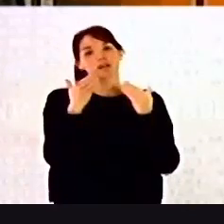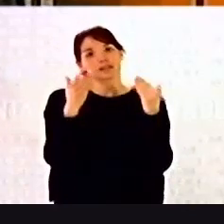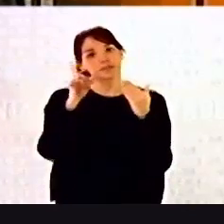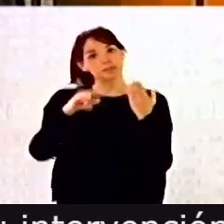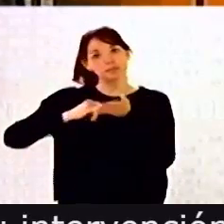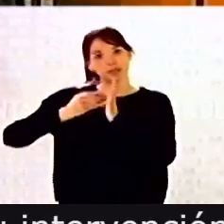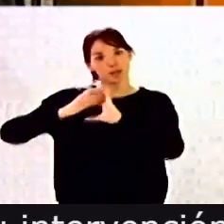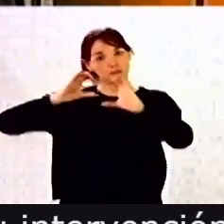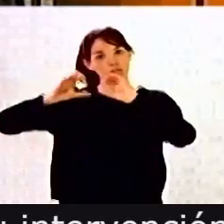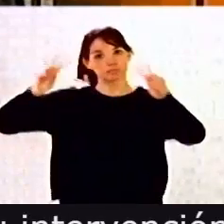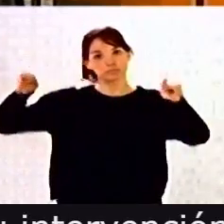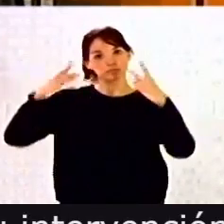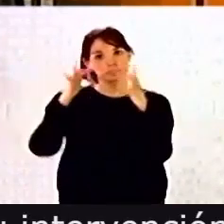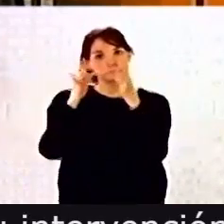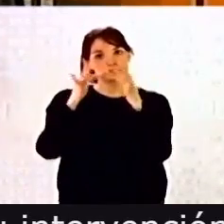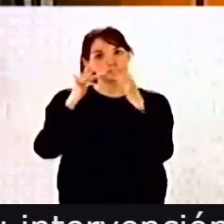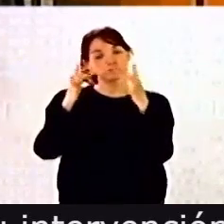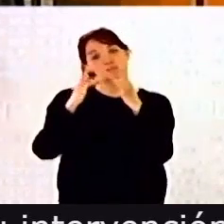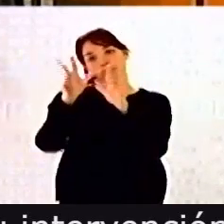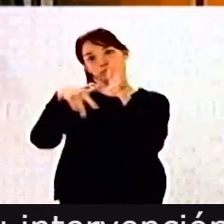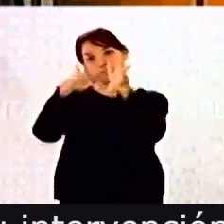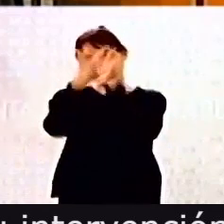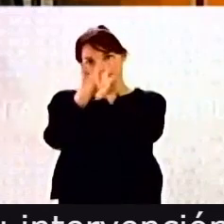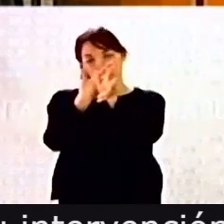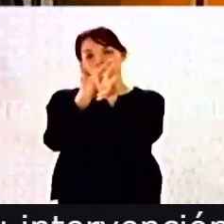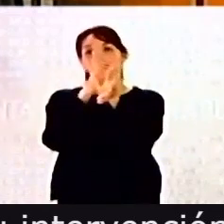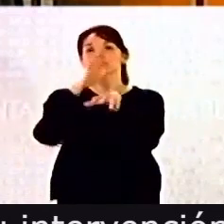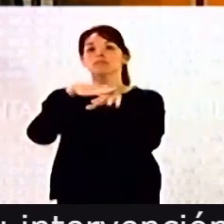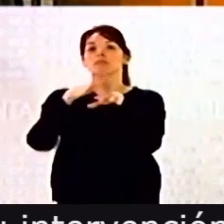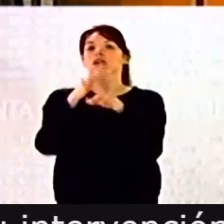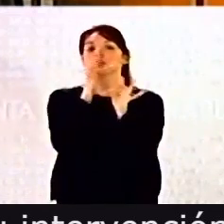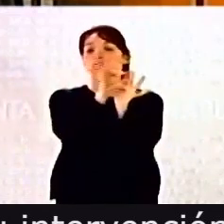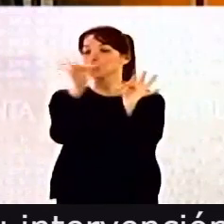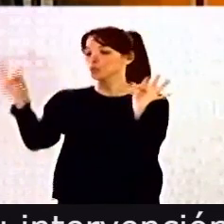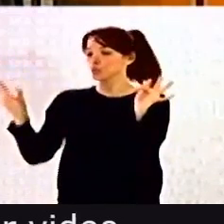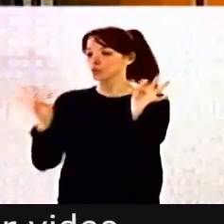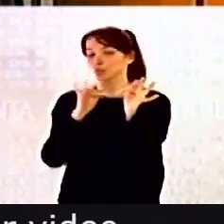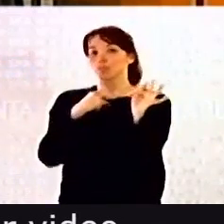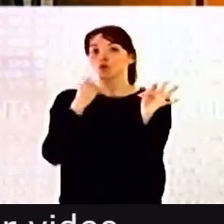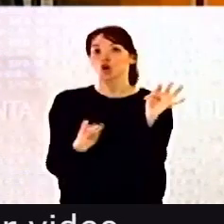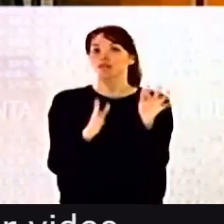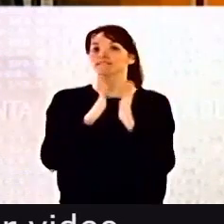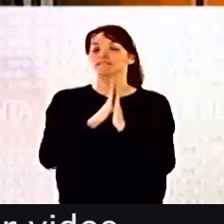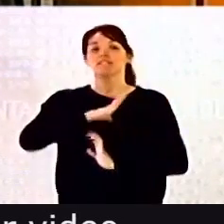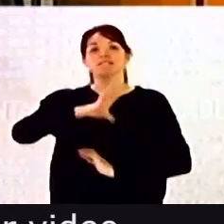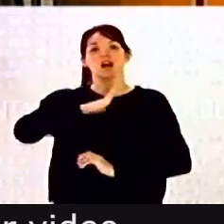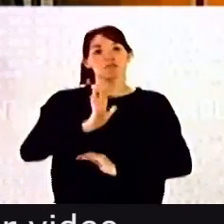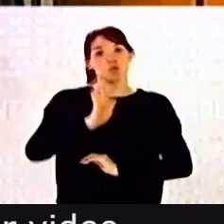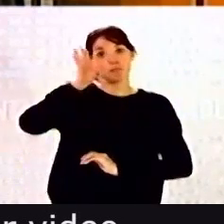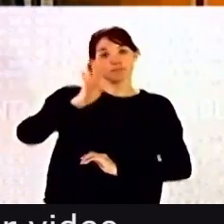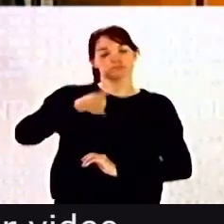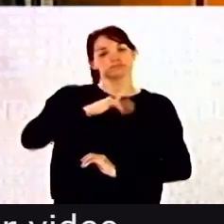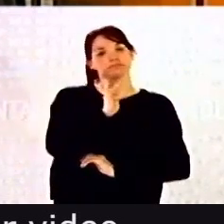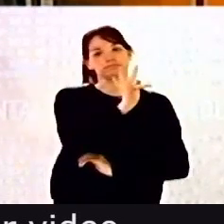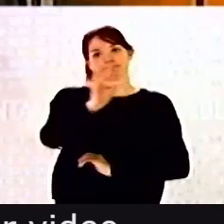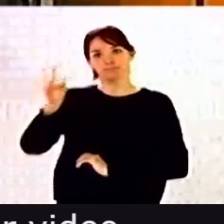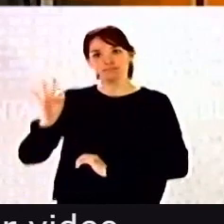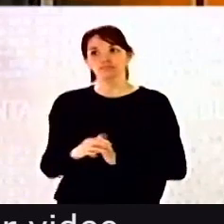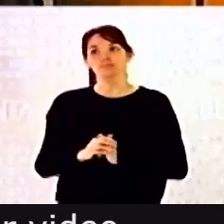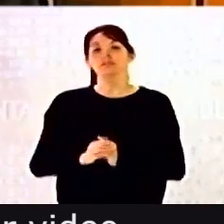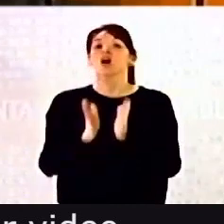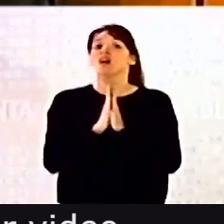nos están siguiendo por este sistema de videoconferencia. Para daros el turno de palabra, por favor, levantad la mano y os lo voy dando según lo hayáis pedido. Y os